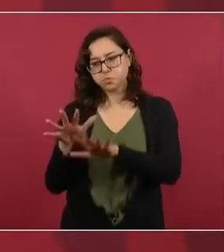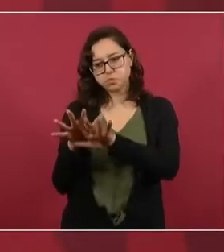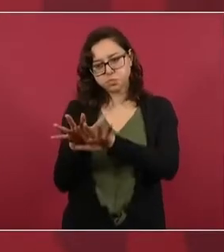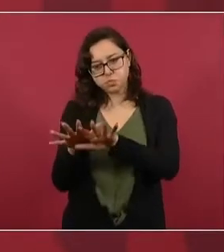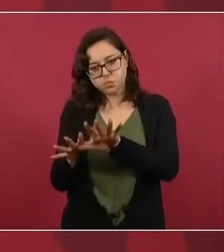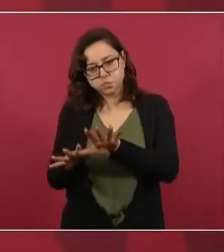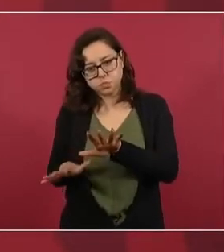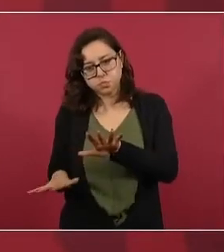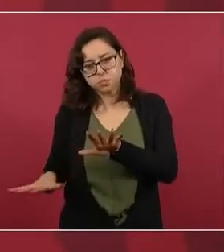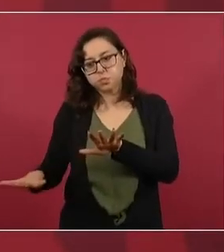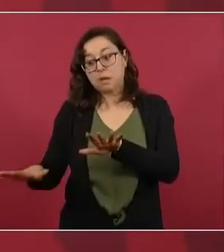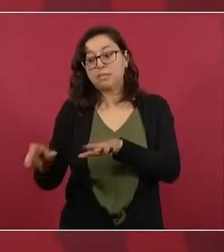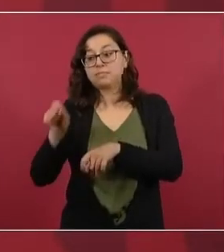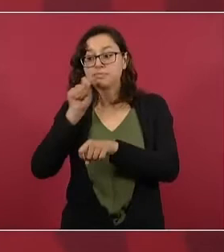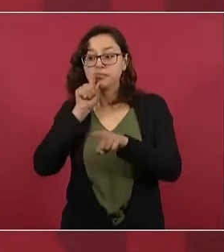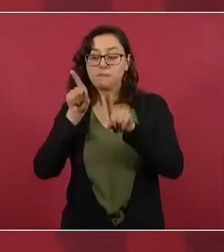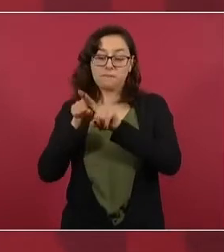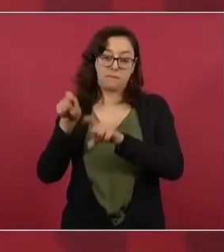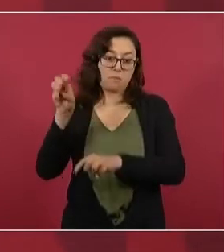parte alta.